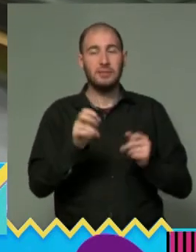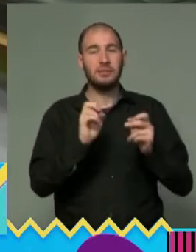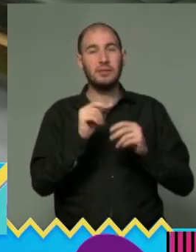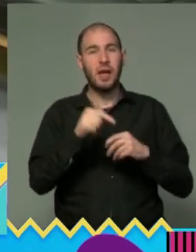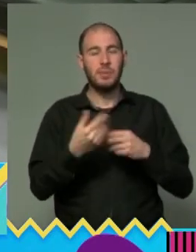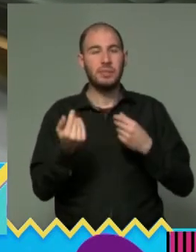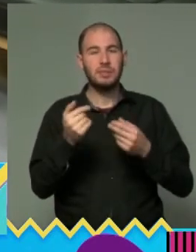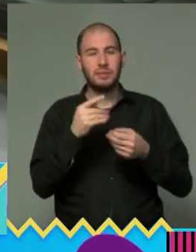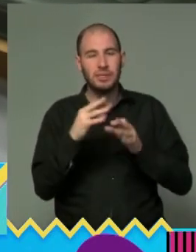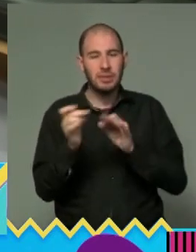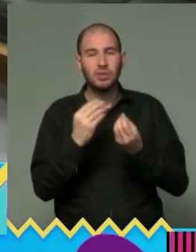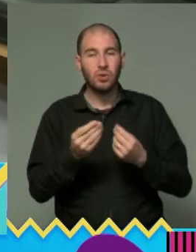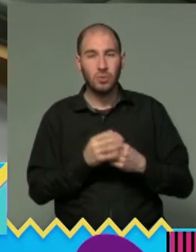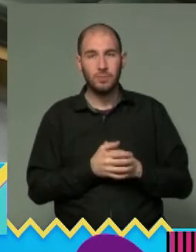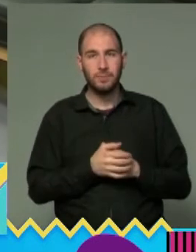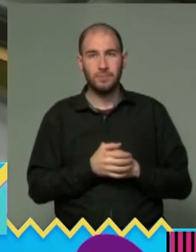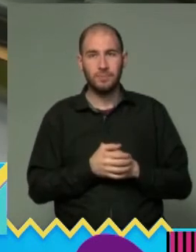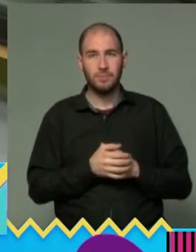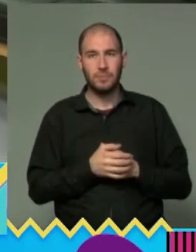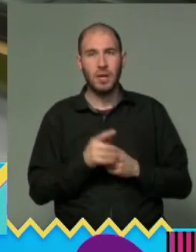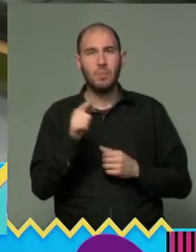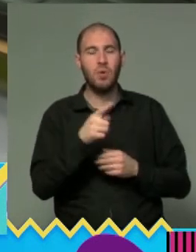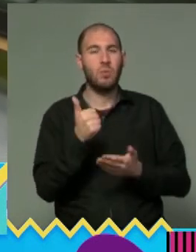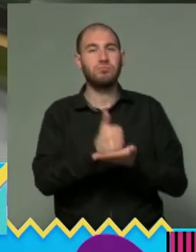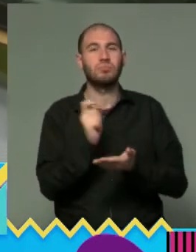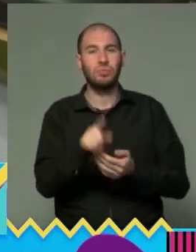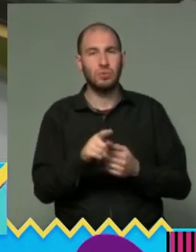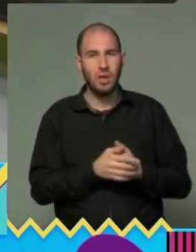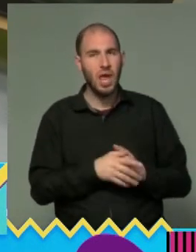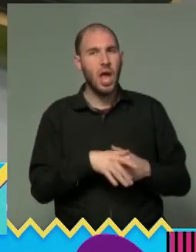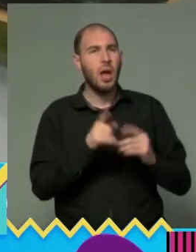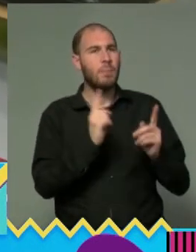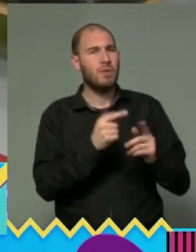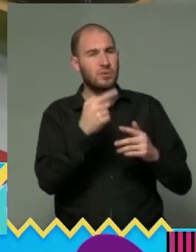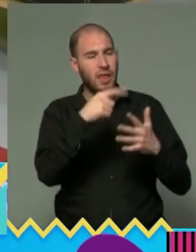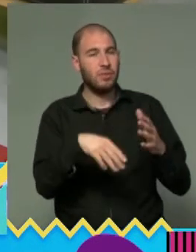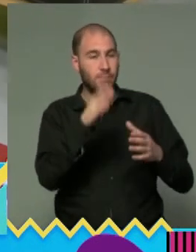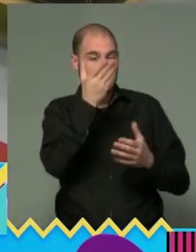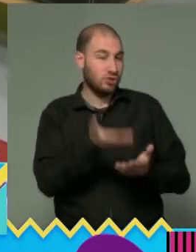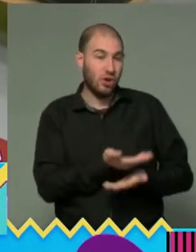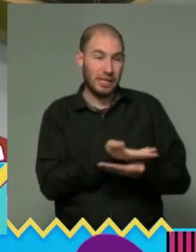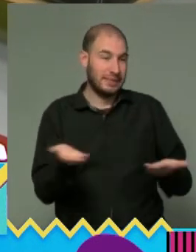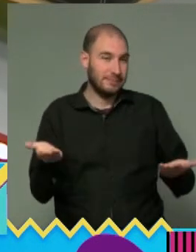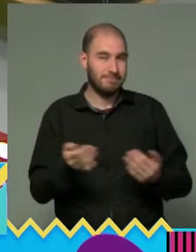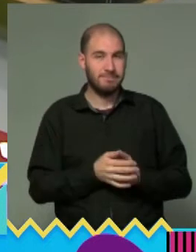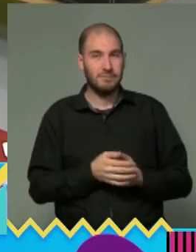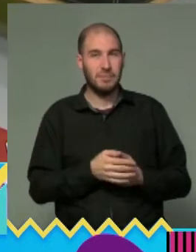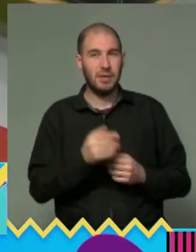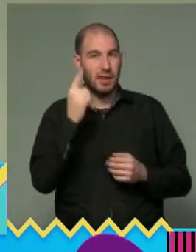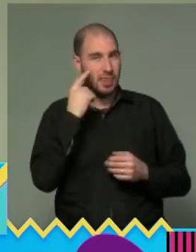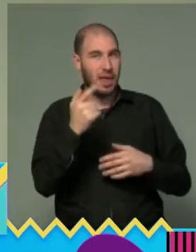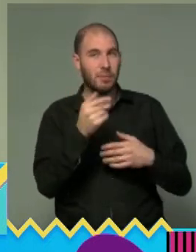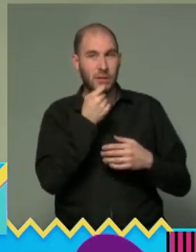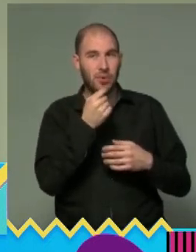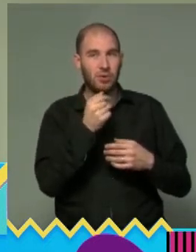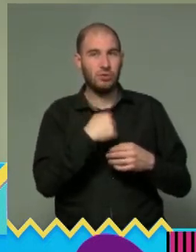dan? ¿Cómo se tratan desde tu lugar? La docencia está compuesta por seres humanos. Entonces pensar que no va a haber